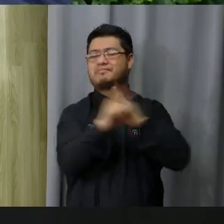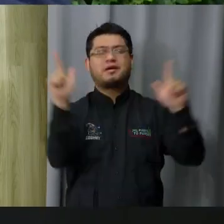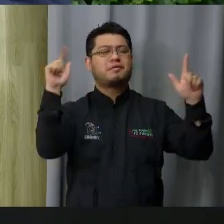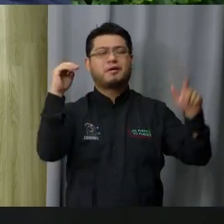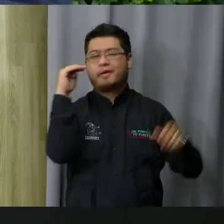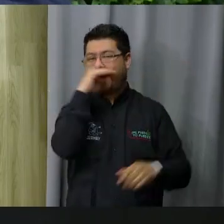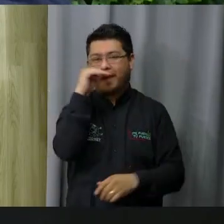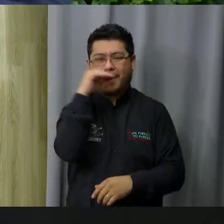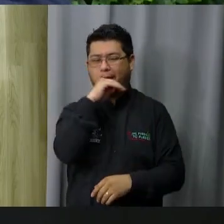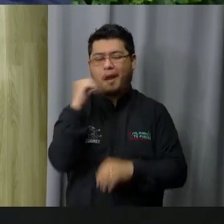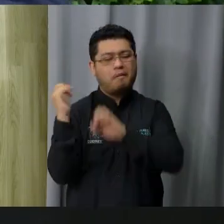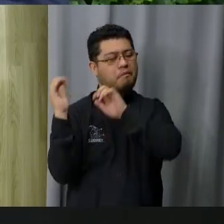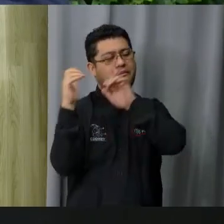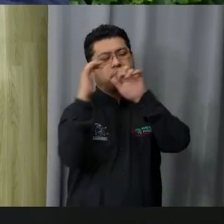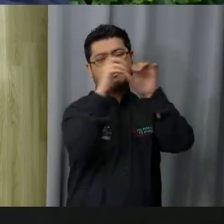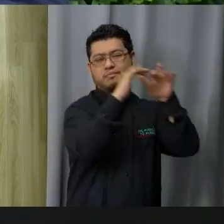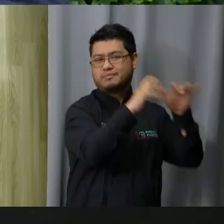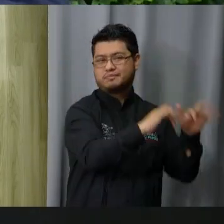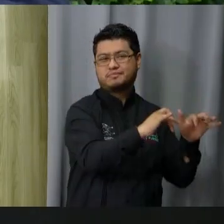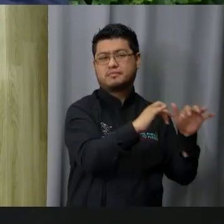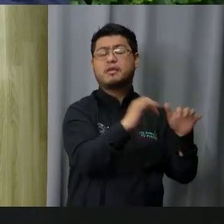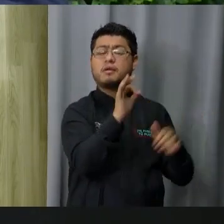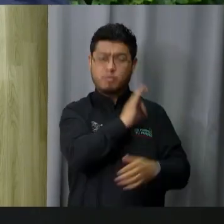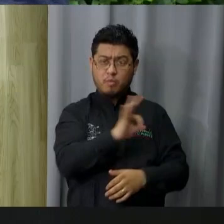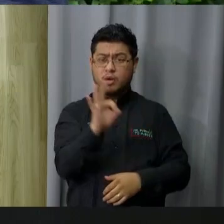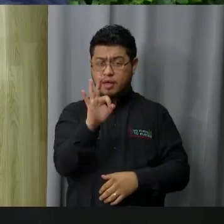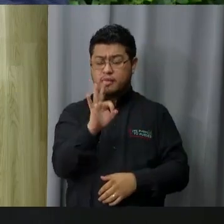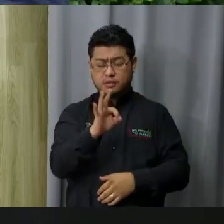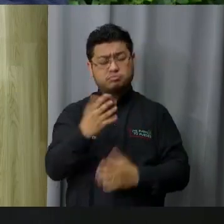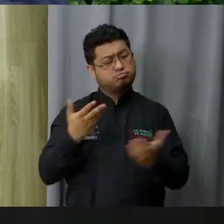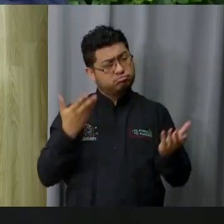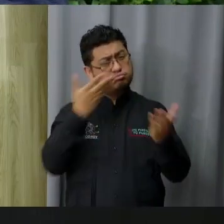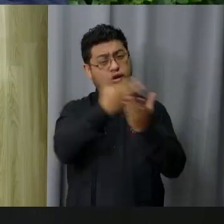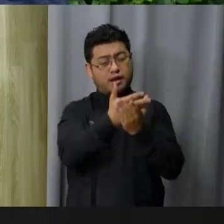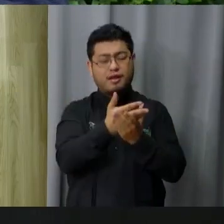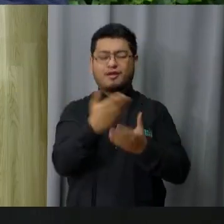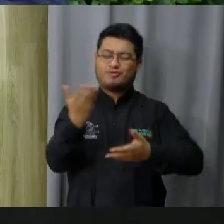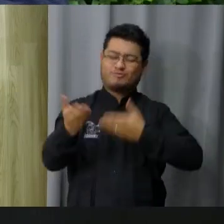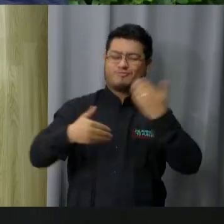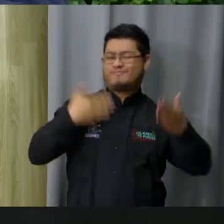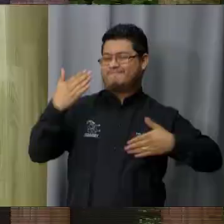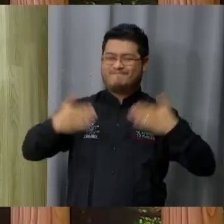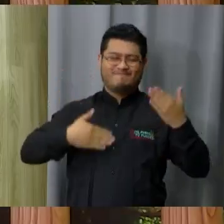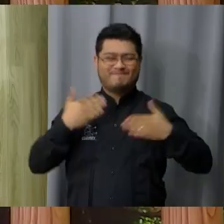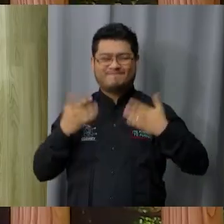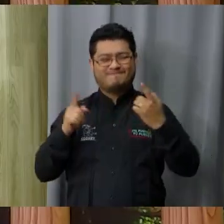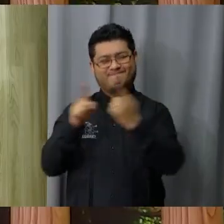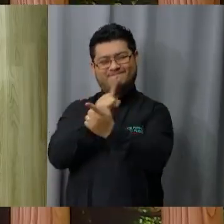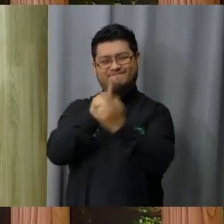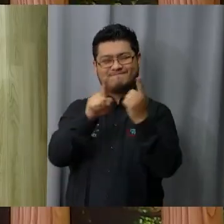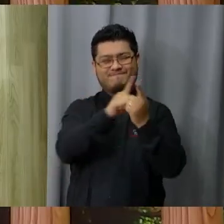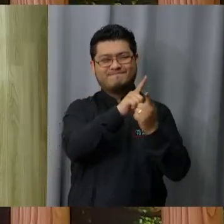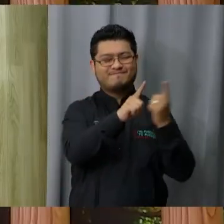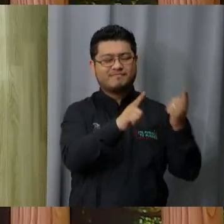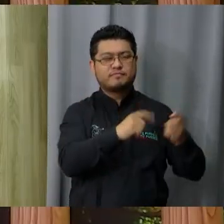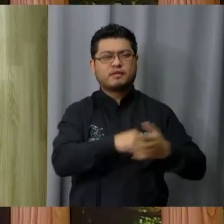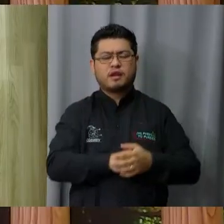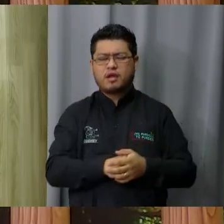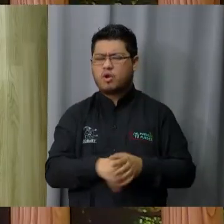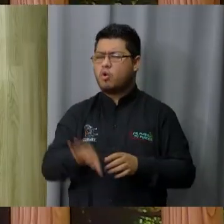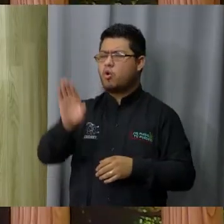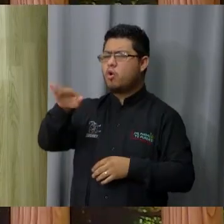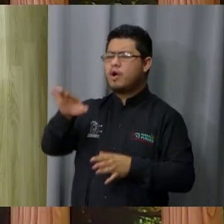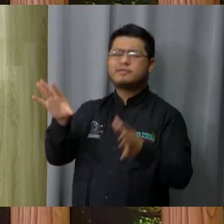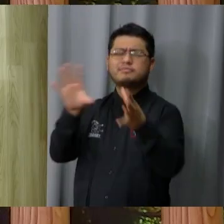y quieran asistir. Sí. Tener un buen rato de convivencia, ¿no? Así es. Ahora, director, platíquenos del conversatorio en la